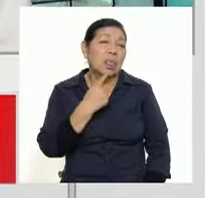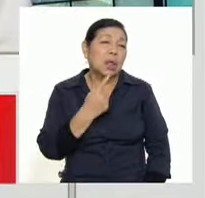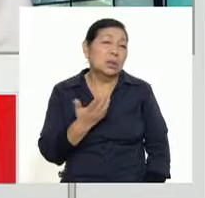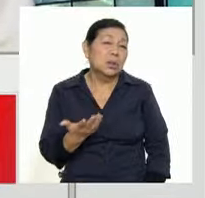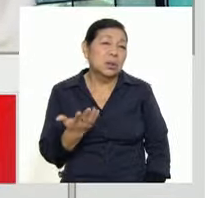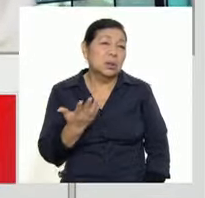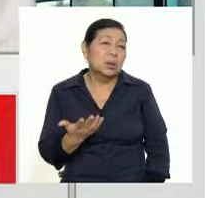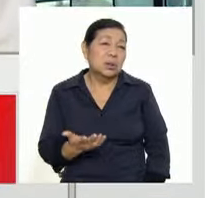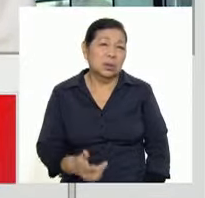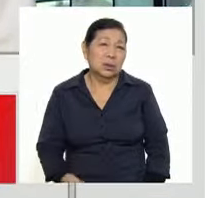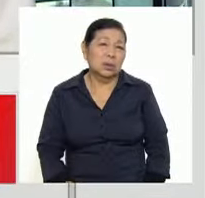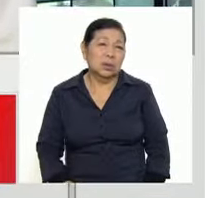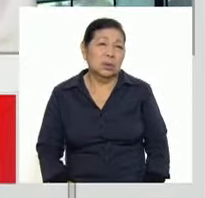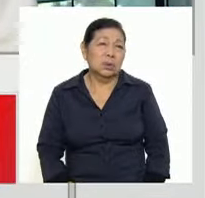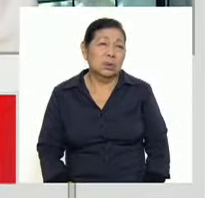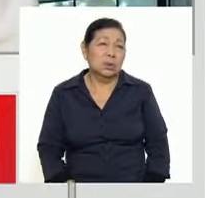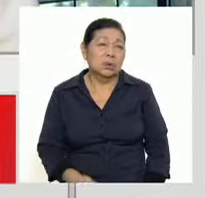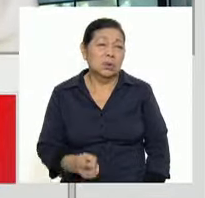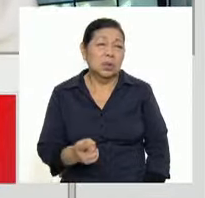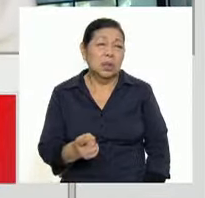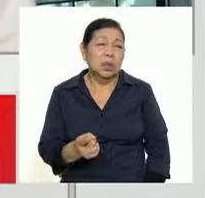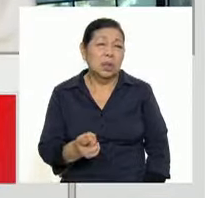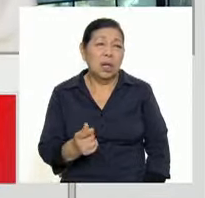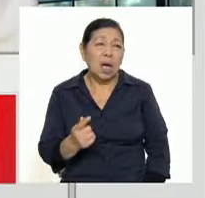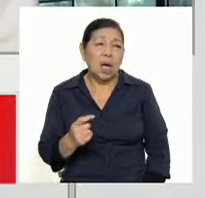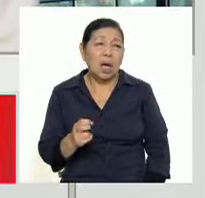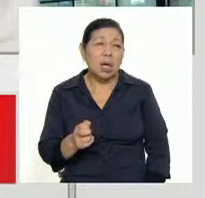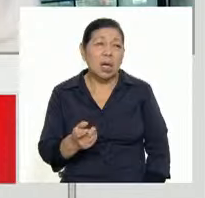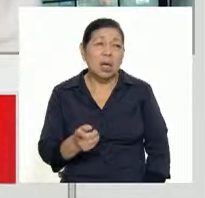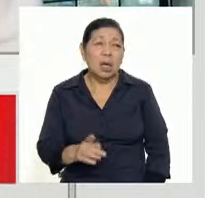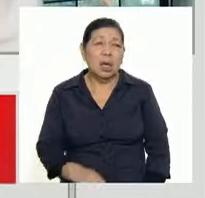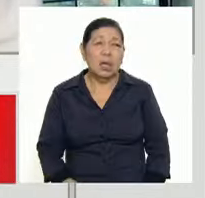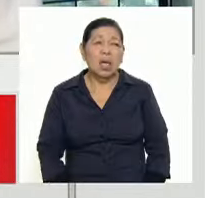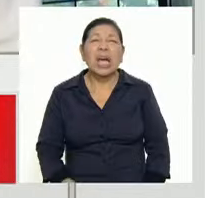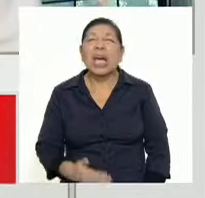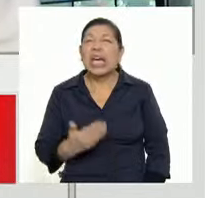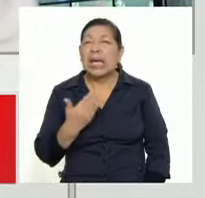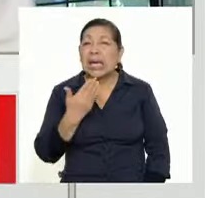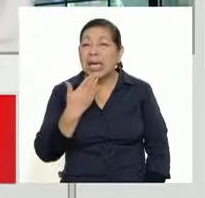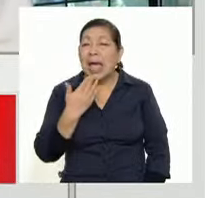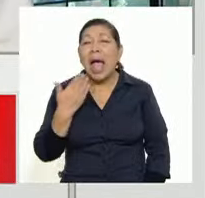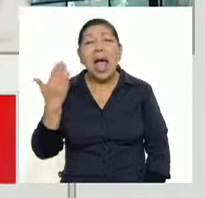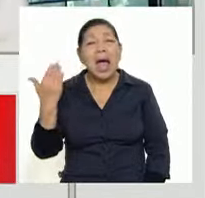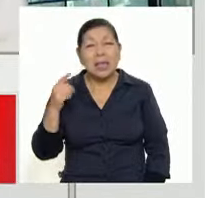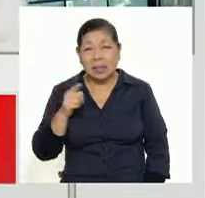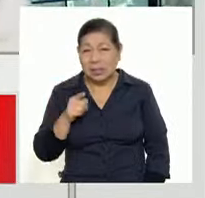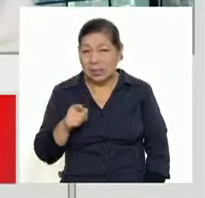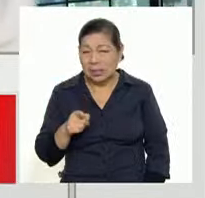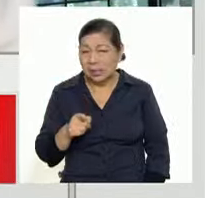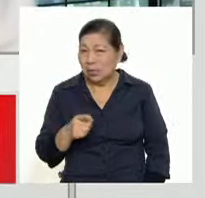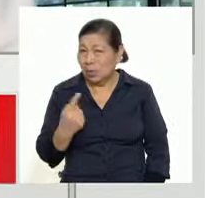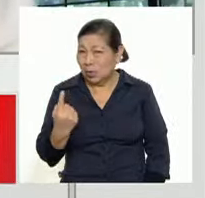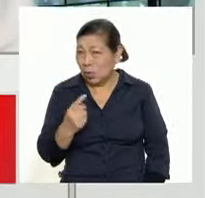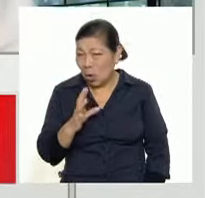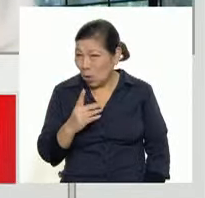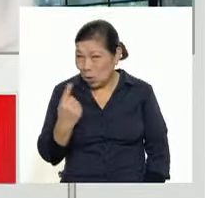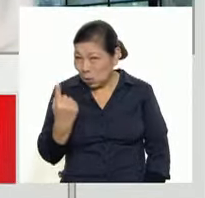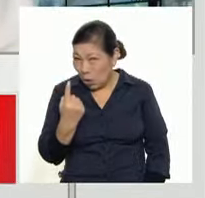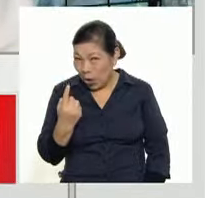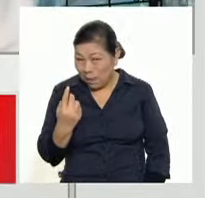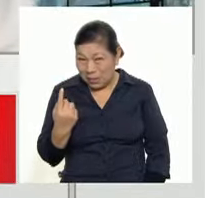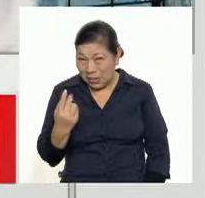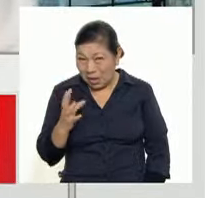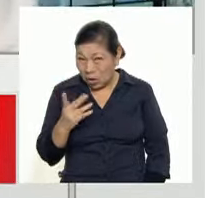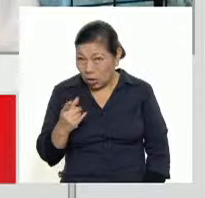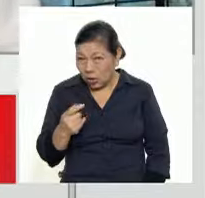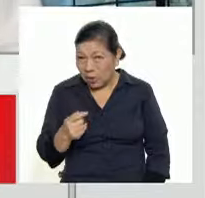Luis Ángel Noriega Candiotti. Y sobre todo, ¿qué delitos ha cometido antes? Porque entiendo se dedica pues al robo,